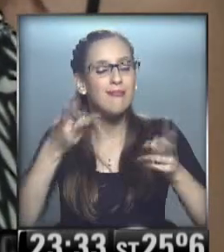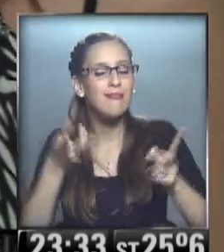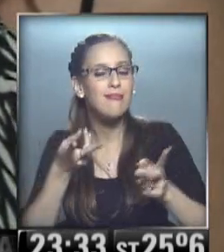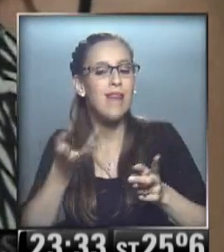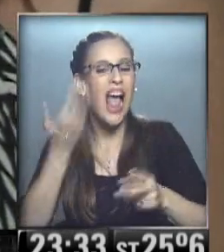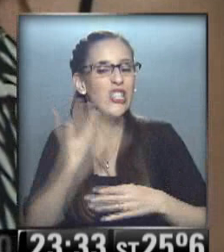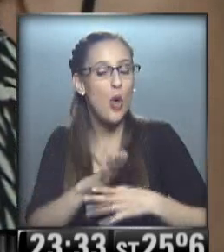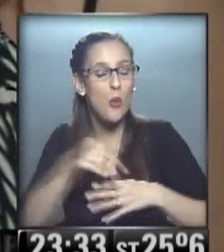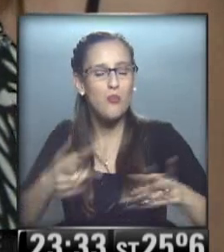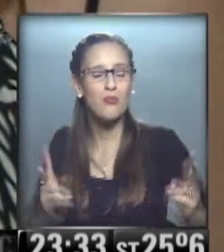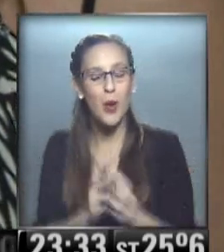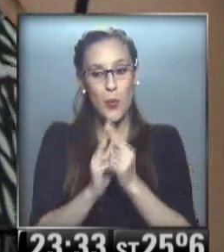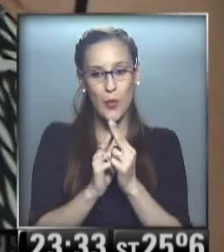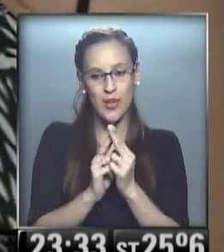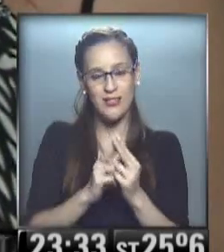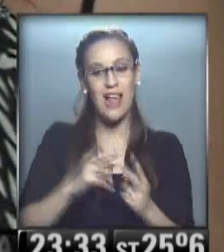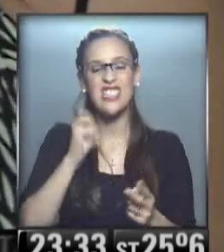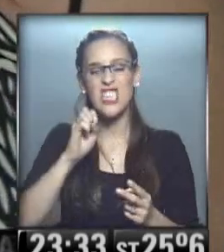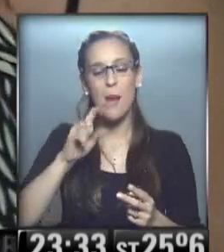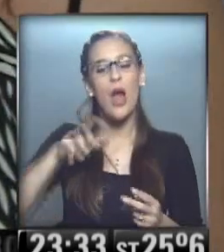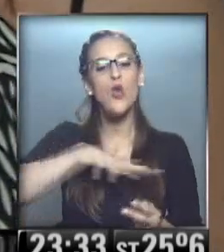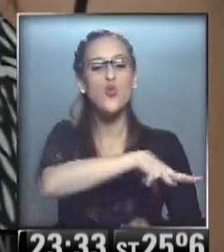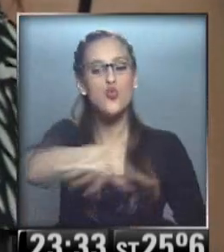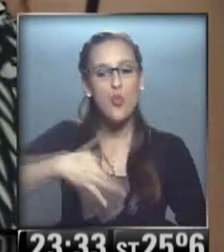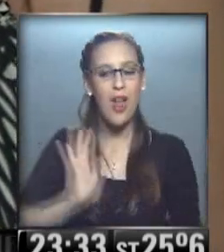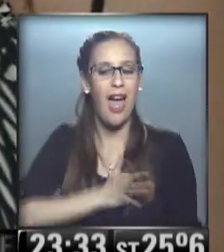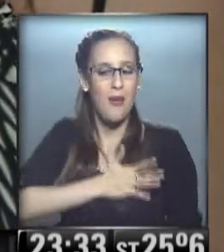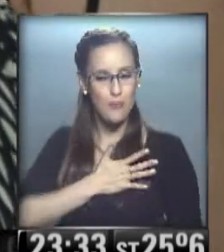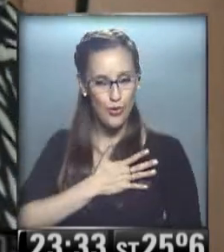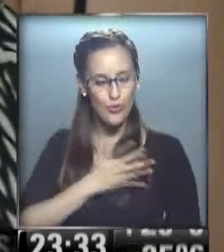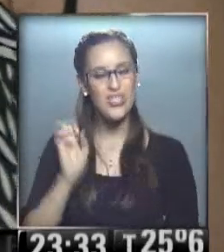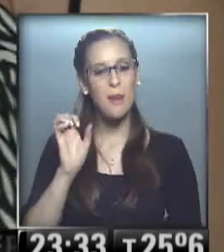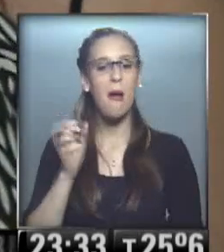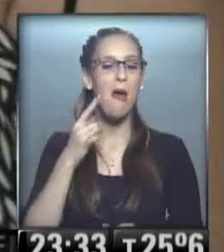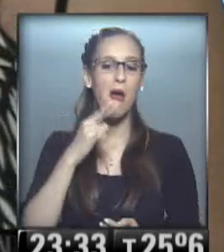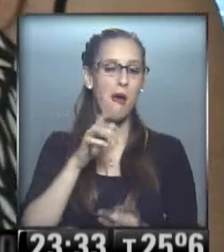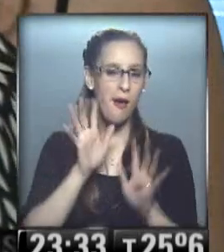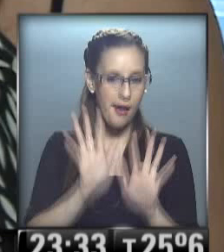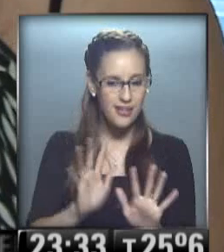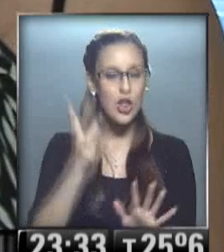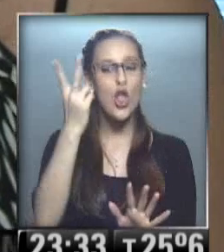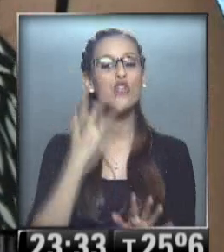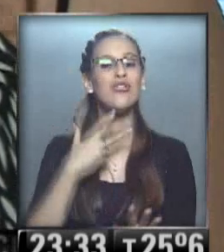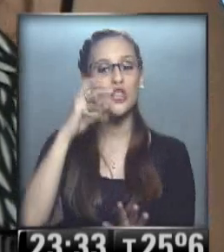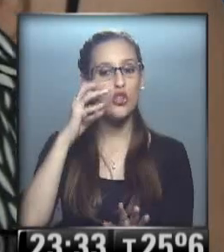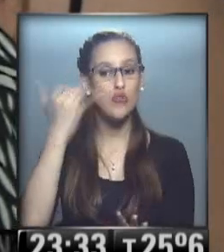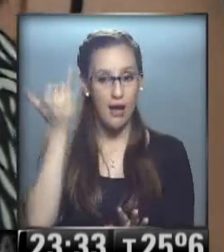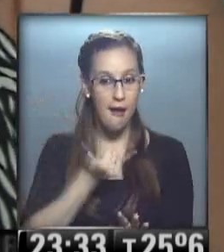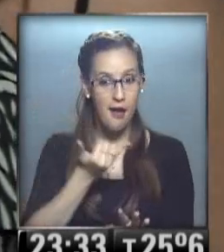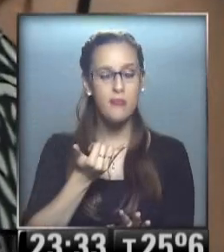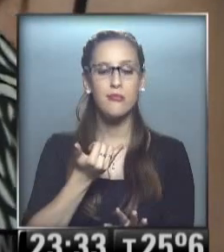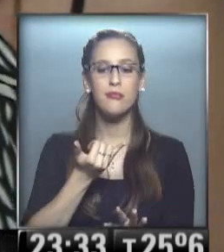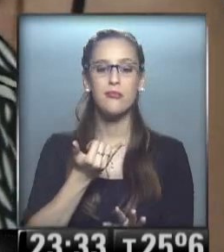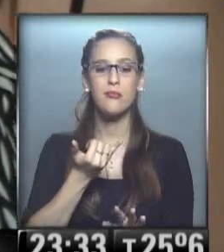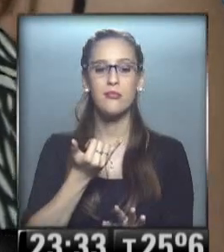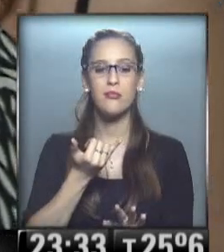pareja, es la película Un lugar para el amor, que tiene en el elenco a Greg Kinnear, Jennifer Connelly y 2 hijos de, pero que vienen allí trabajando y se lucen